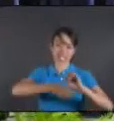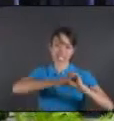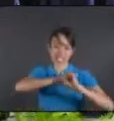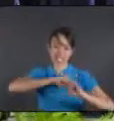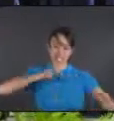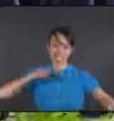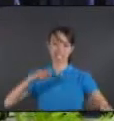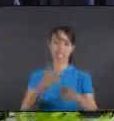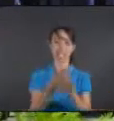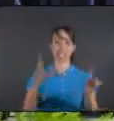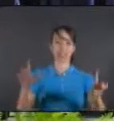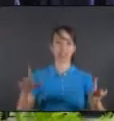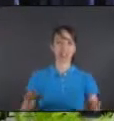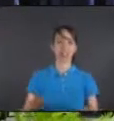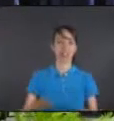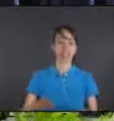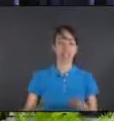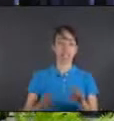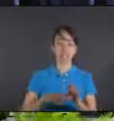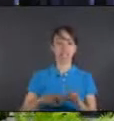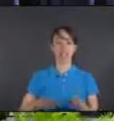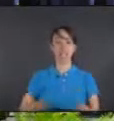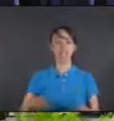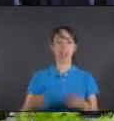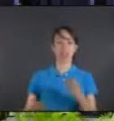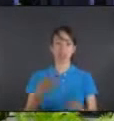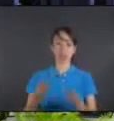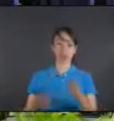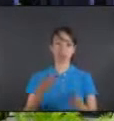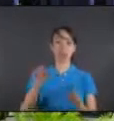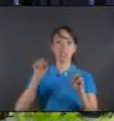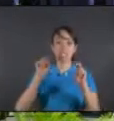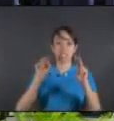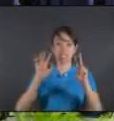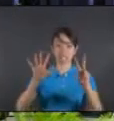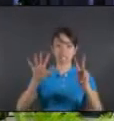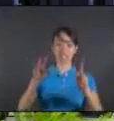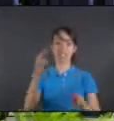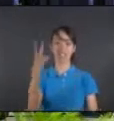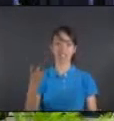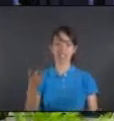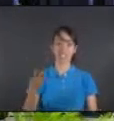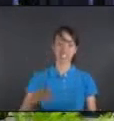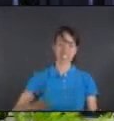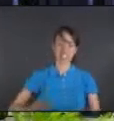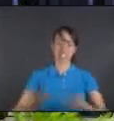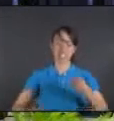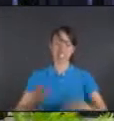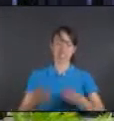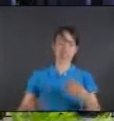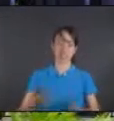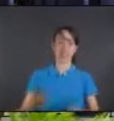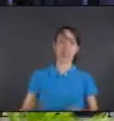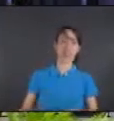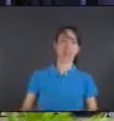De cobre, de esos que se, hermano, le dejan el dedo todo manchado, todo sudoroso y apestoso.